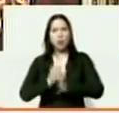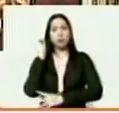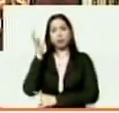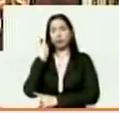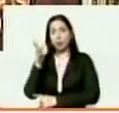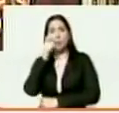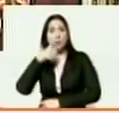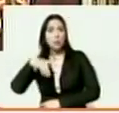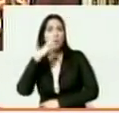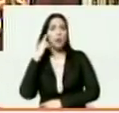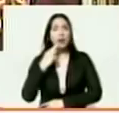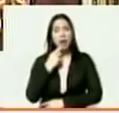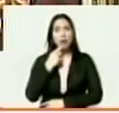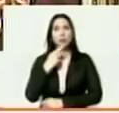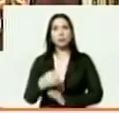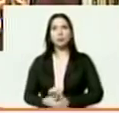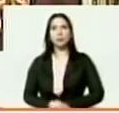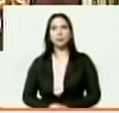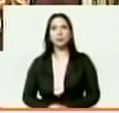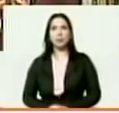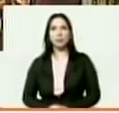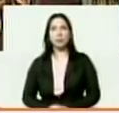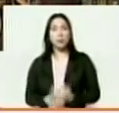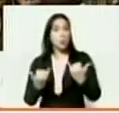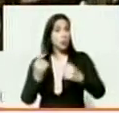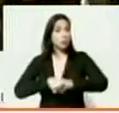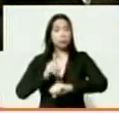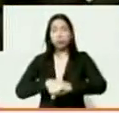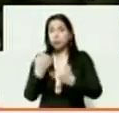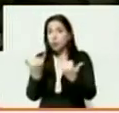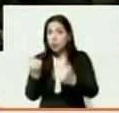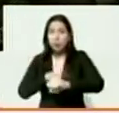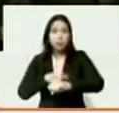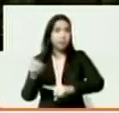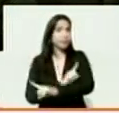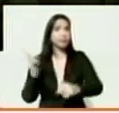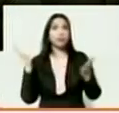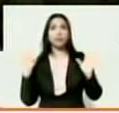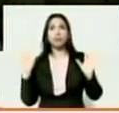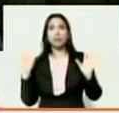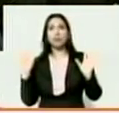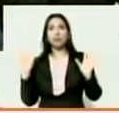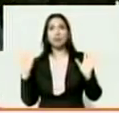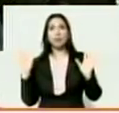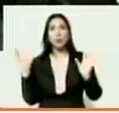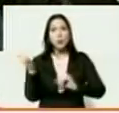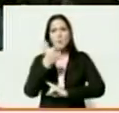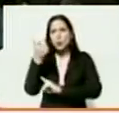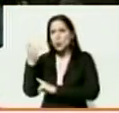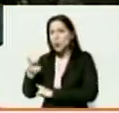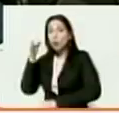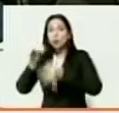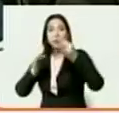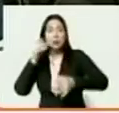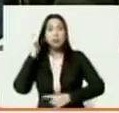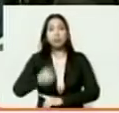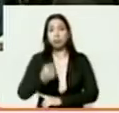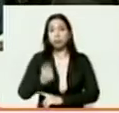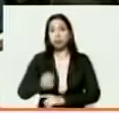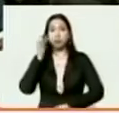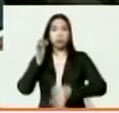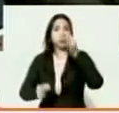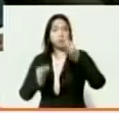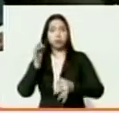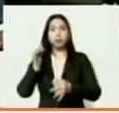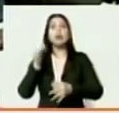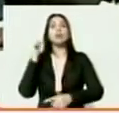de los Pueblos. Es la hora, es el momento de buscar justicia en la Corte Penal Internacional. Sí, de